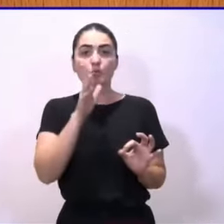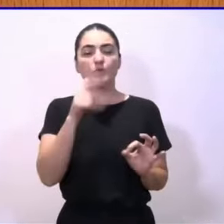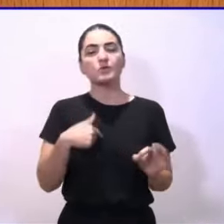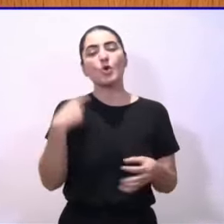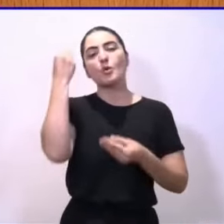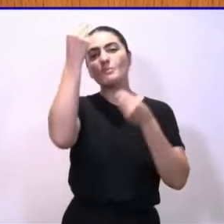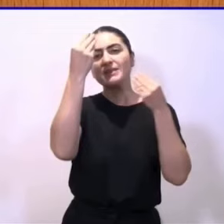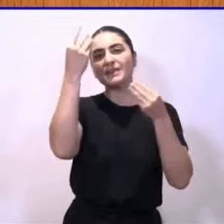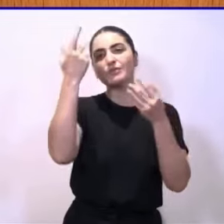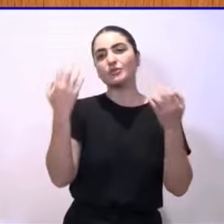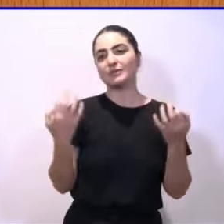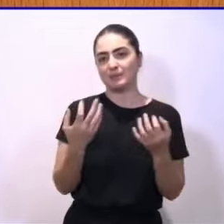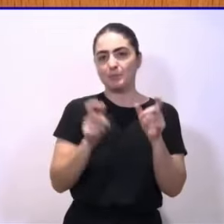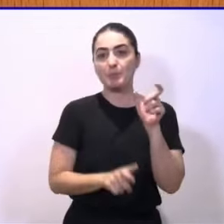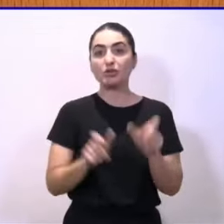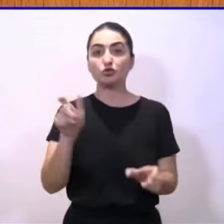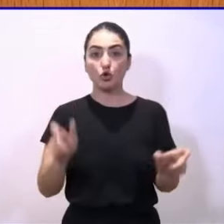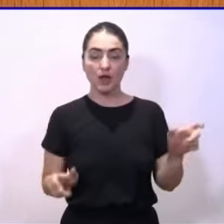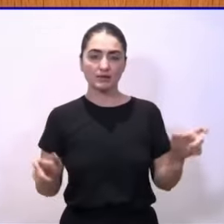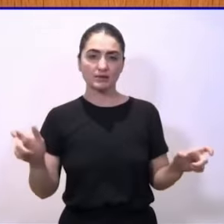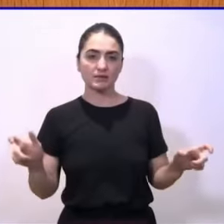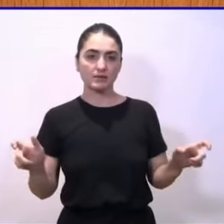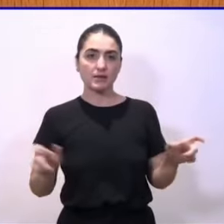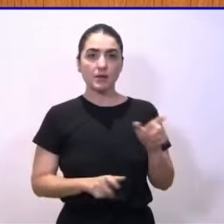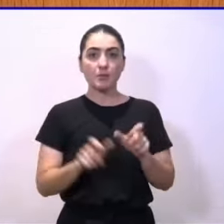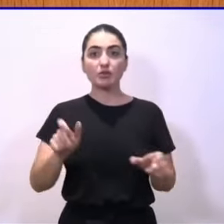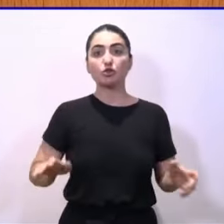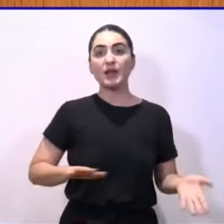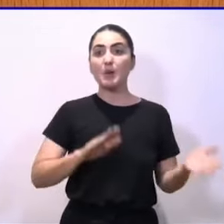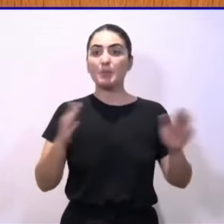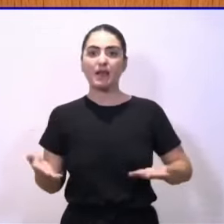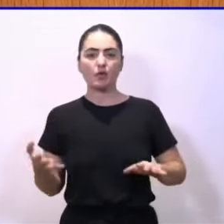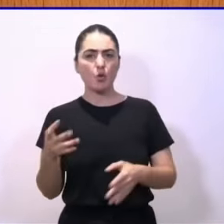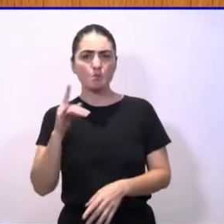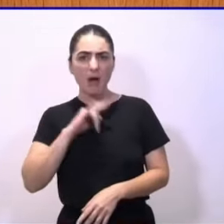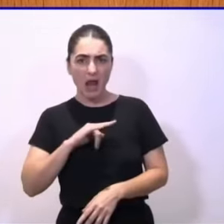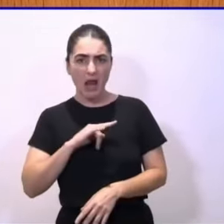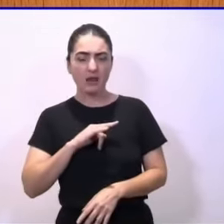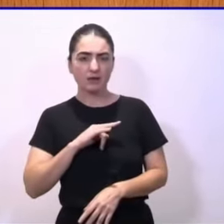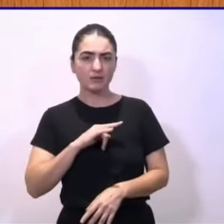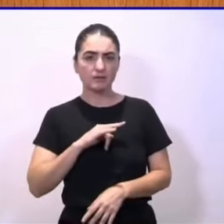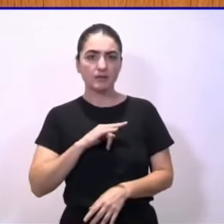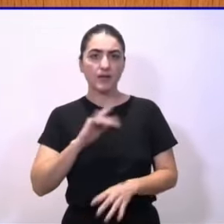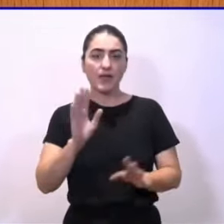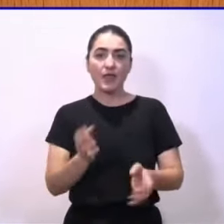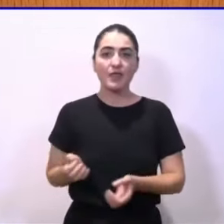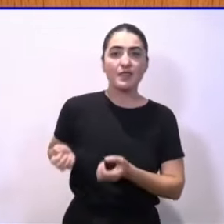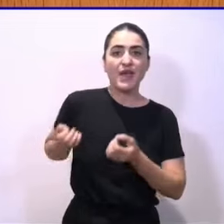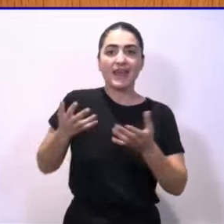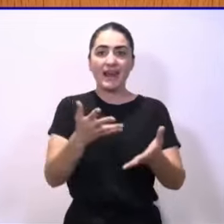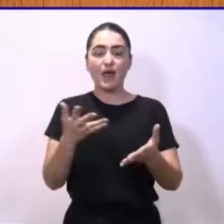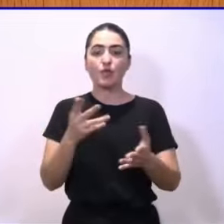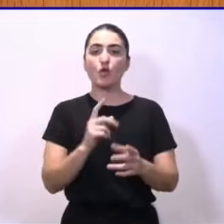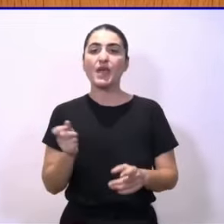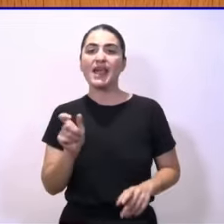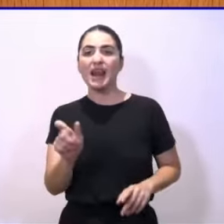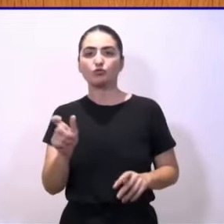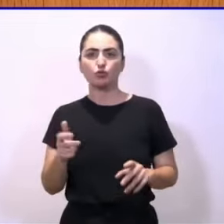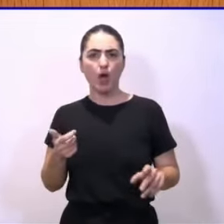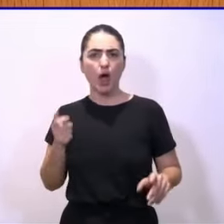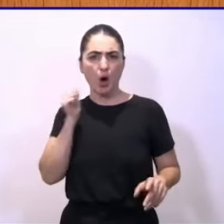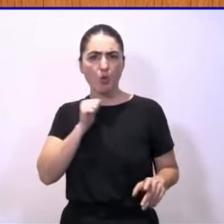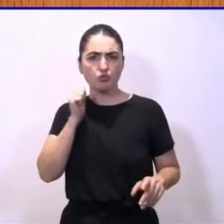en aquellas personas a las que la aplicación incorrecta de la declaración de cláusulas abusivas,